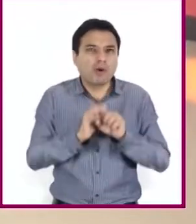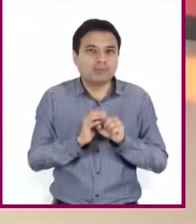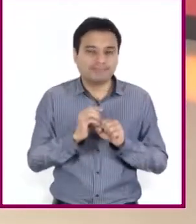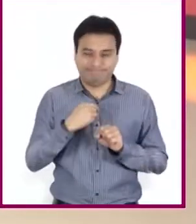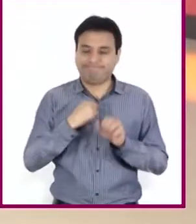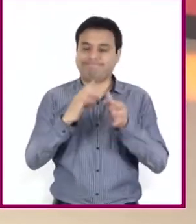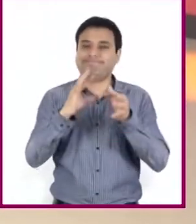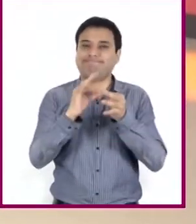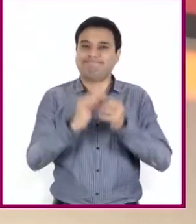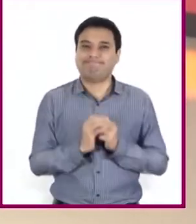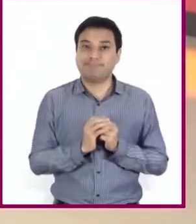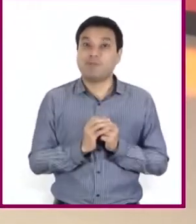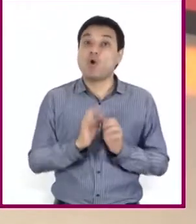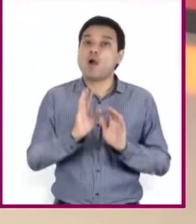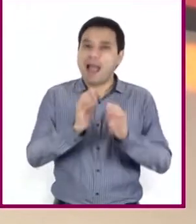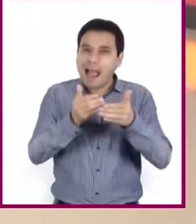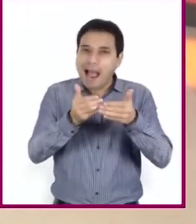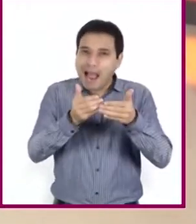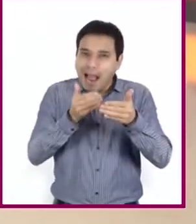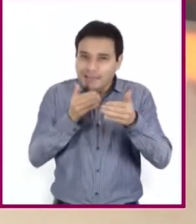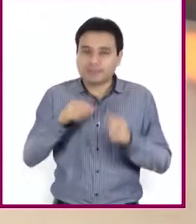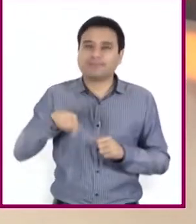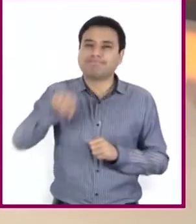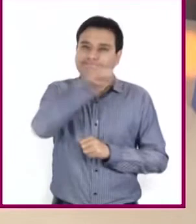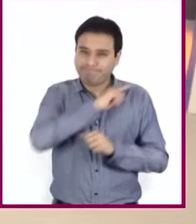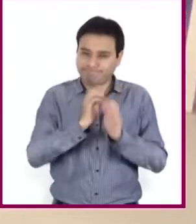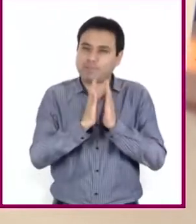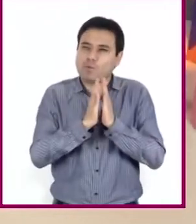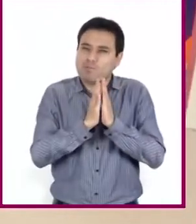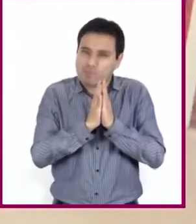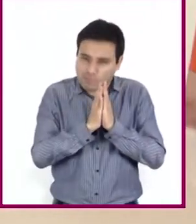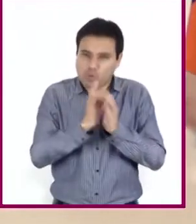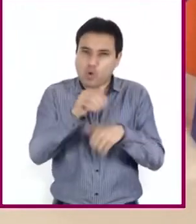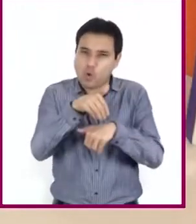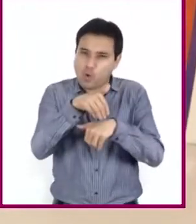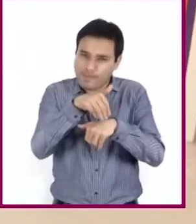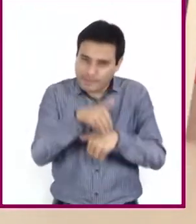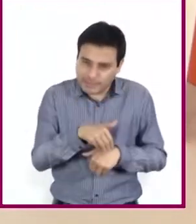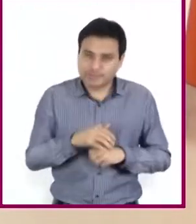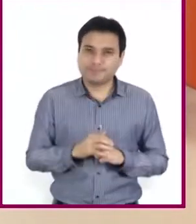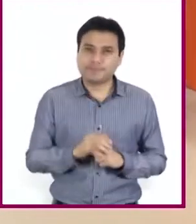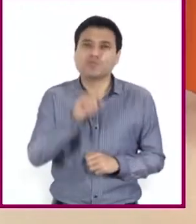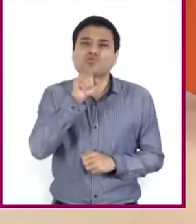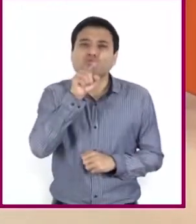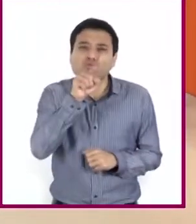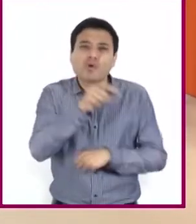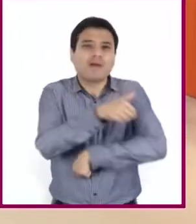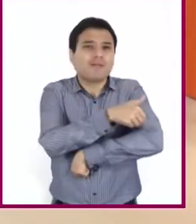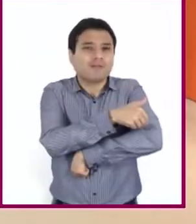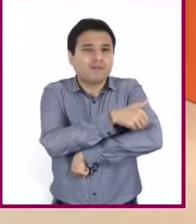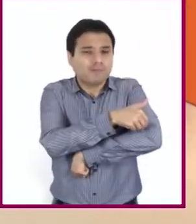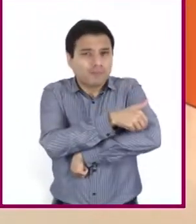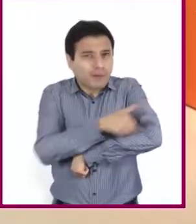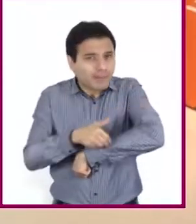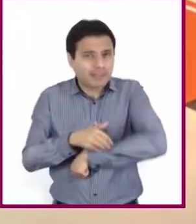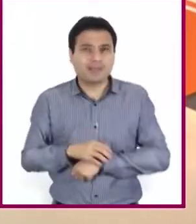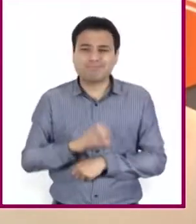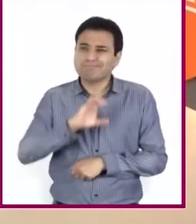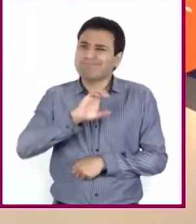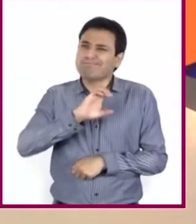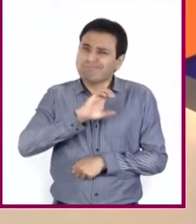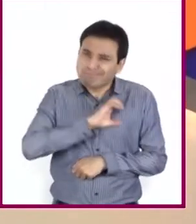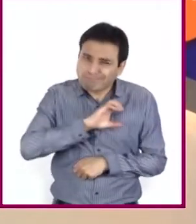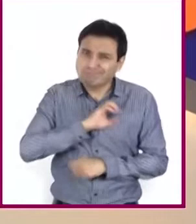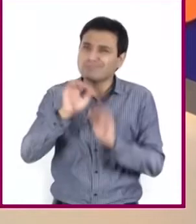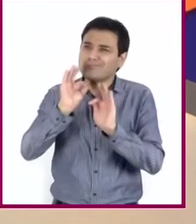les propongo que pongan en práctica lo siguiente. Cuiden y amen a su familia y demuéstrenle lo mucho que la